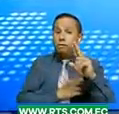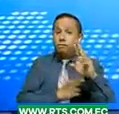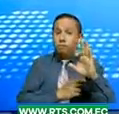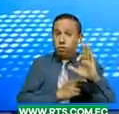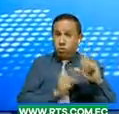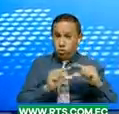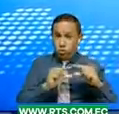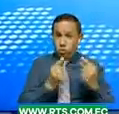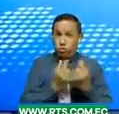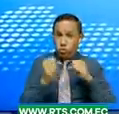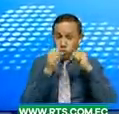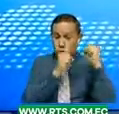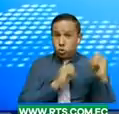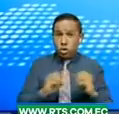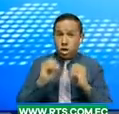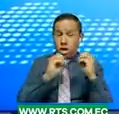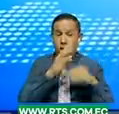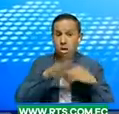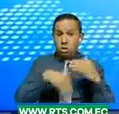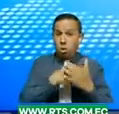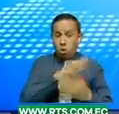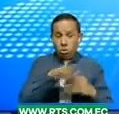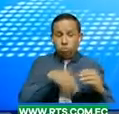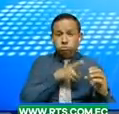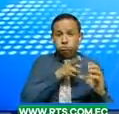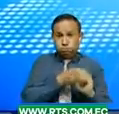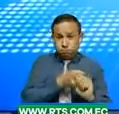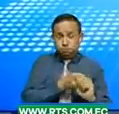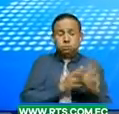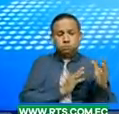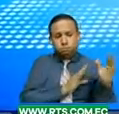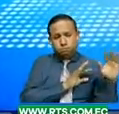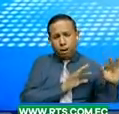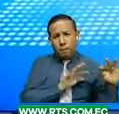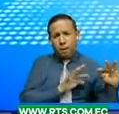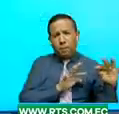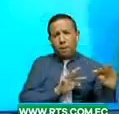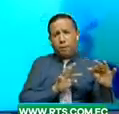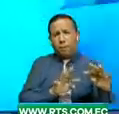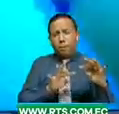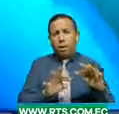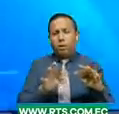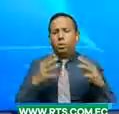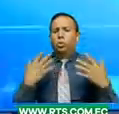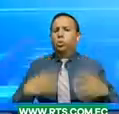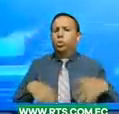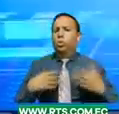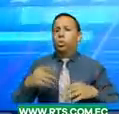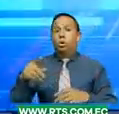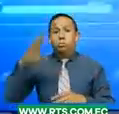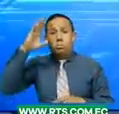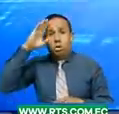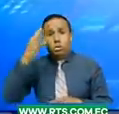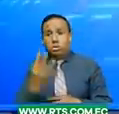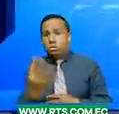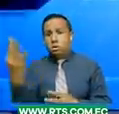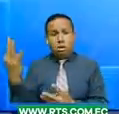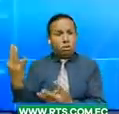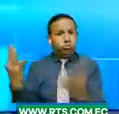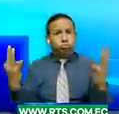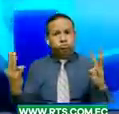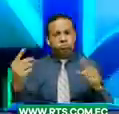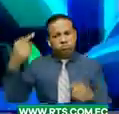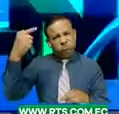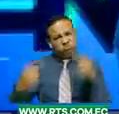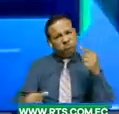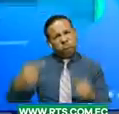que participaron también la UNE y otras organizaciones sociales y sindicales culminó en enfrentamiento con la Policía Nacional en Quito.